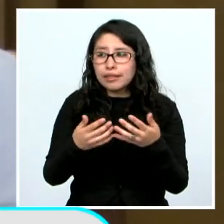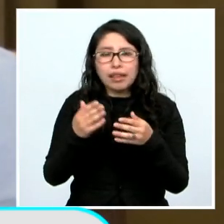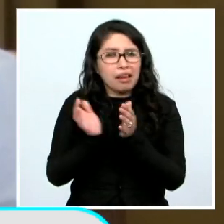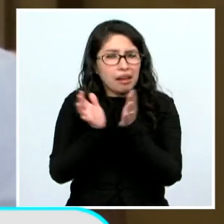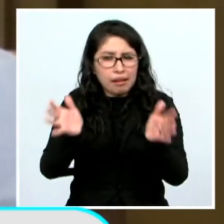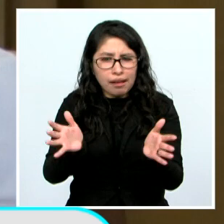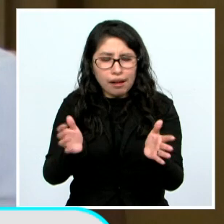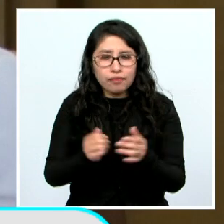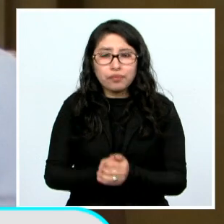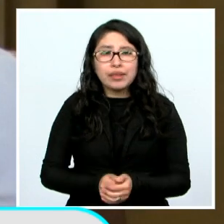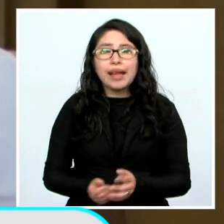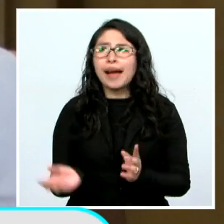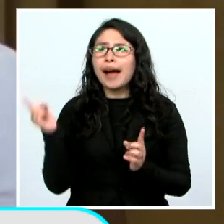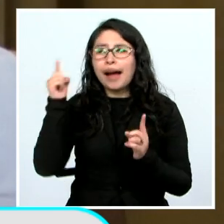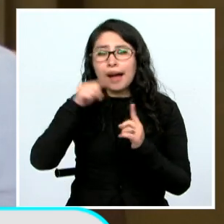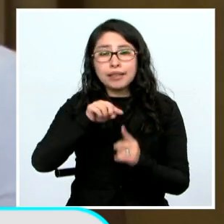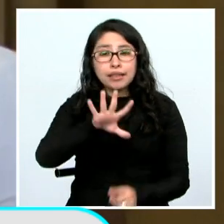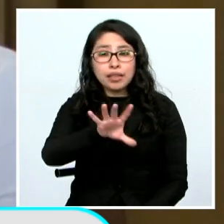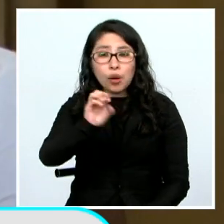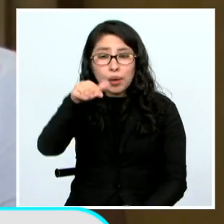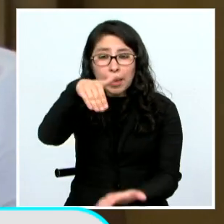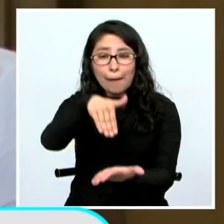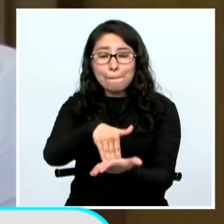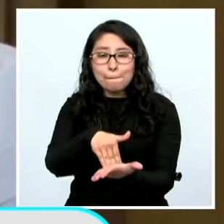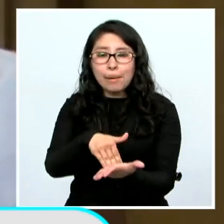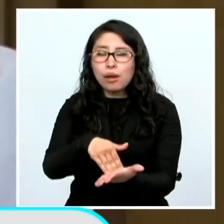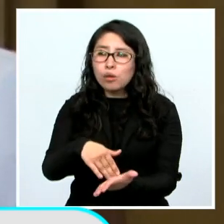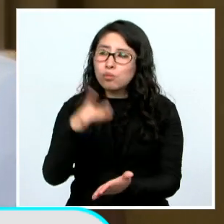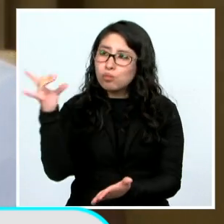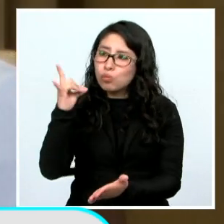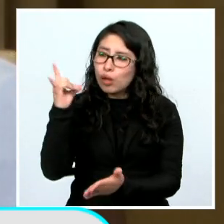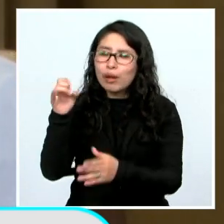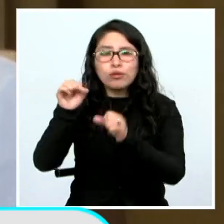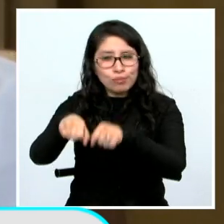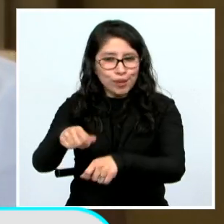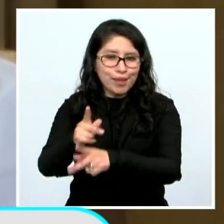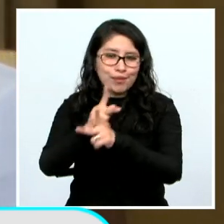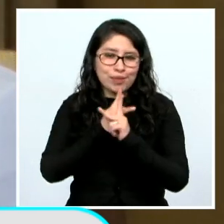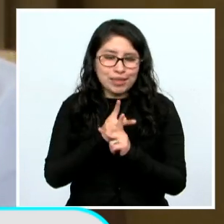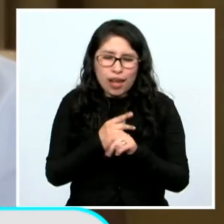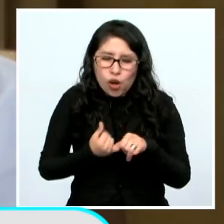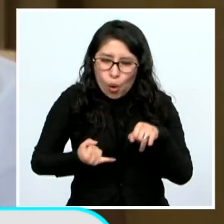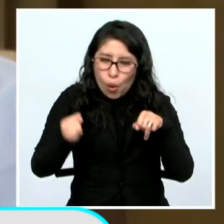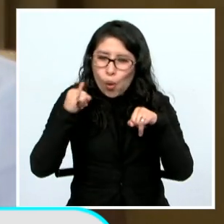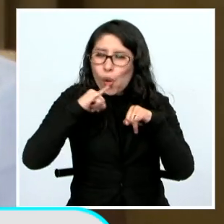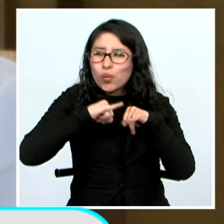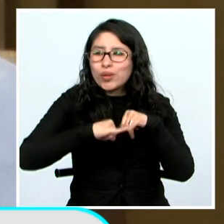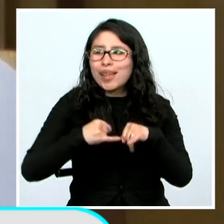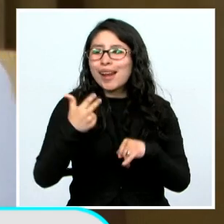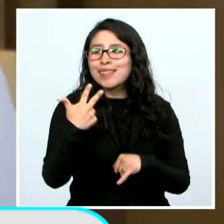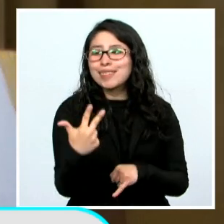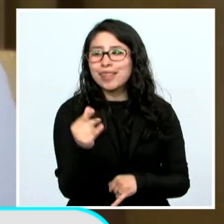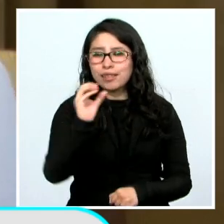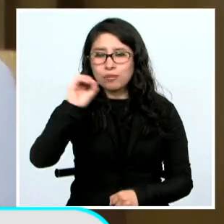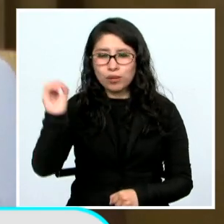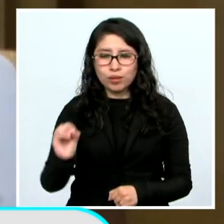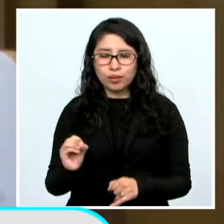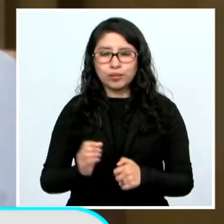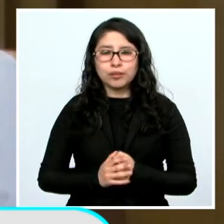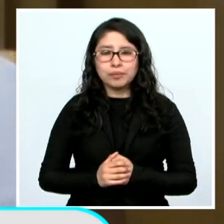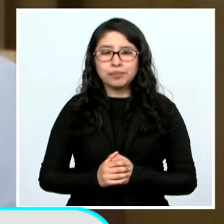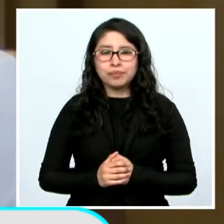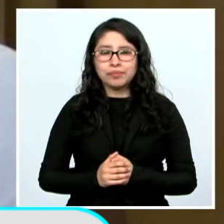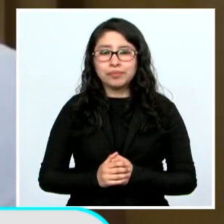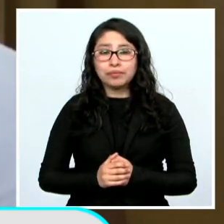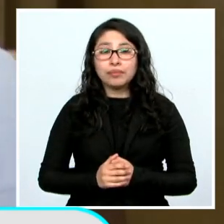hasta 50.000 bolivianos con un interés el más pequeño de la historia, al 3%.